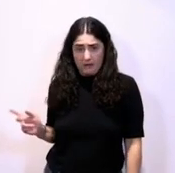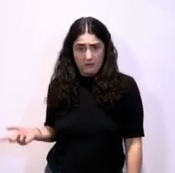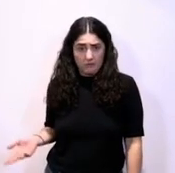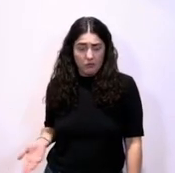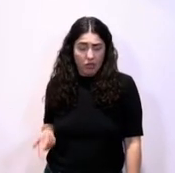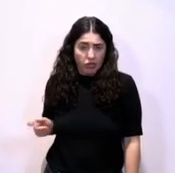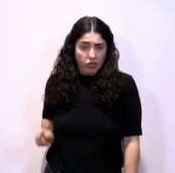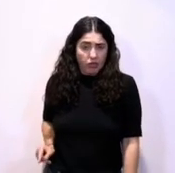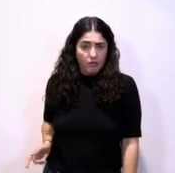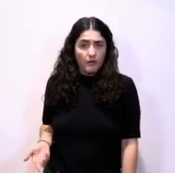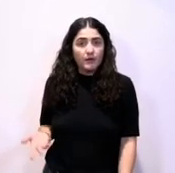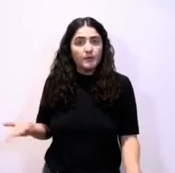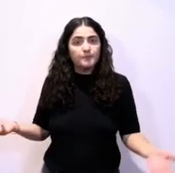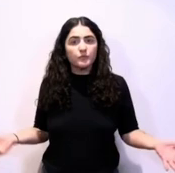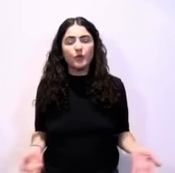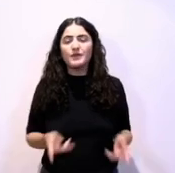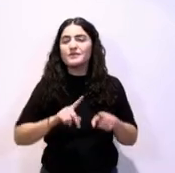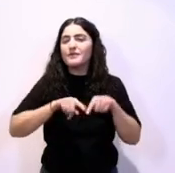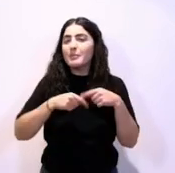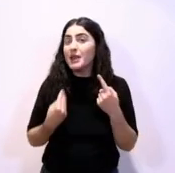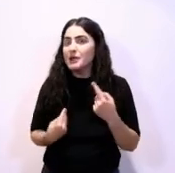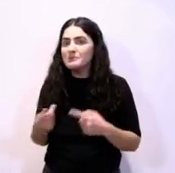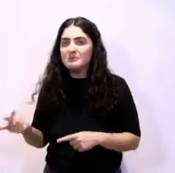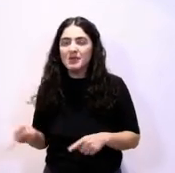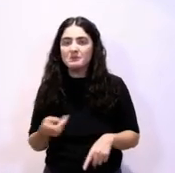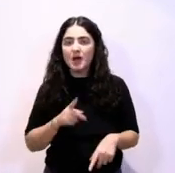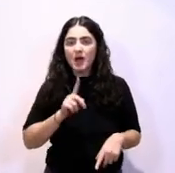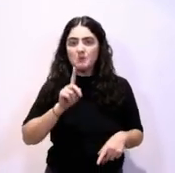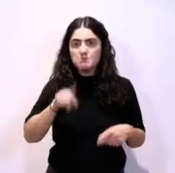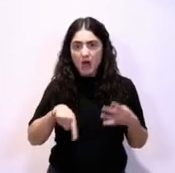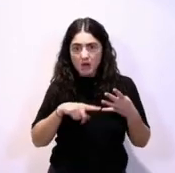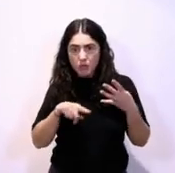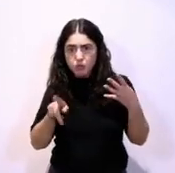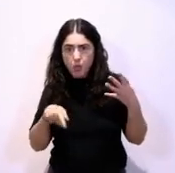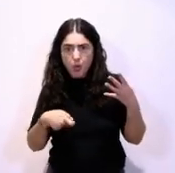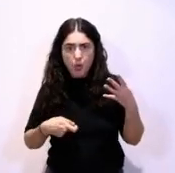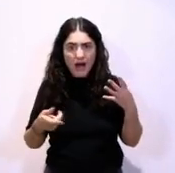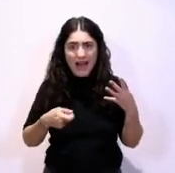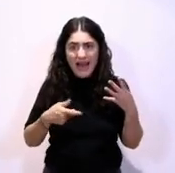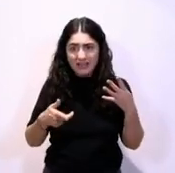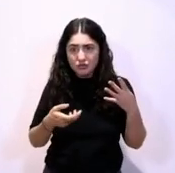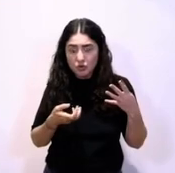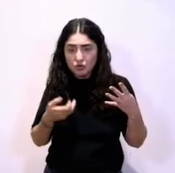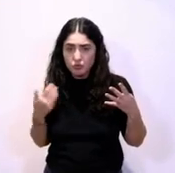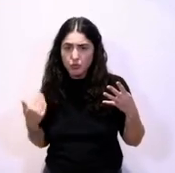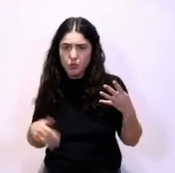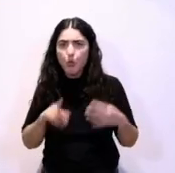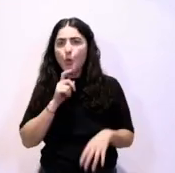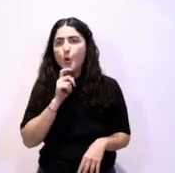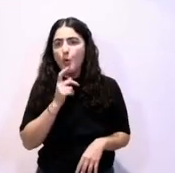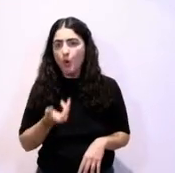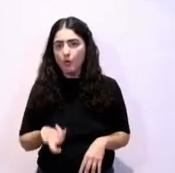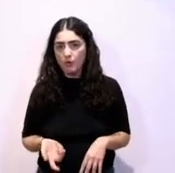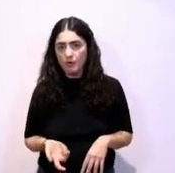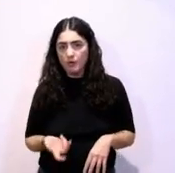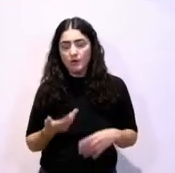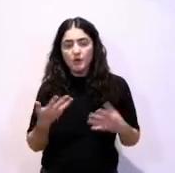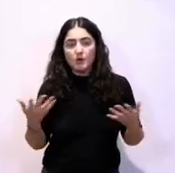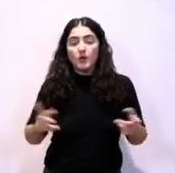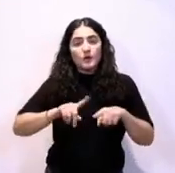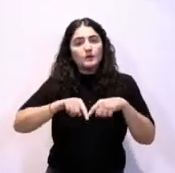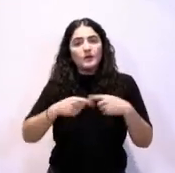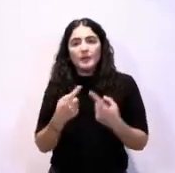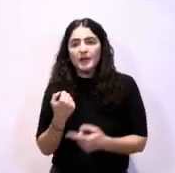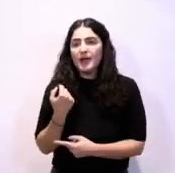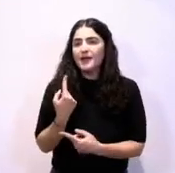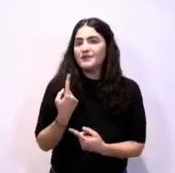esas familias a final de mes? ¿Y por qué cree usted que no es posible o no es necesario apoyar a esas familias?